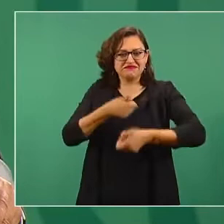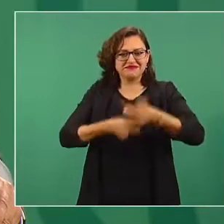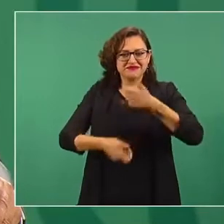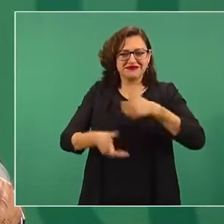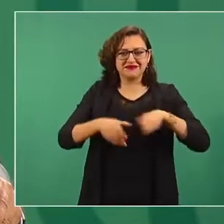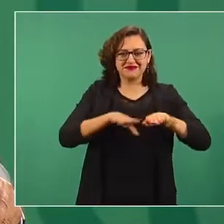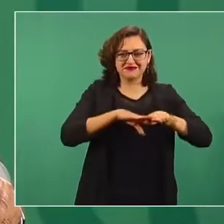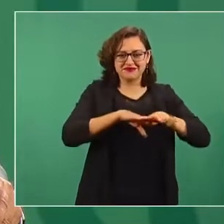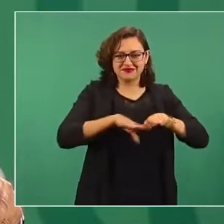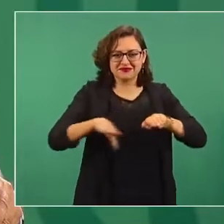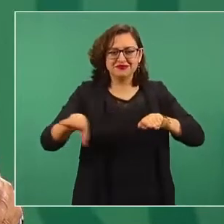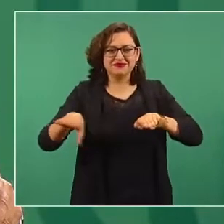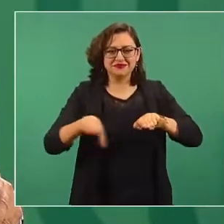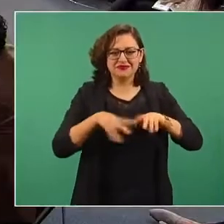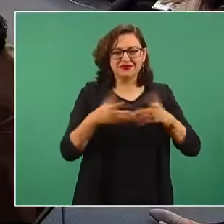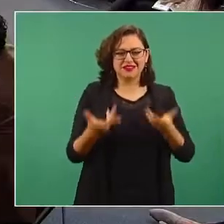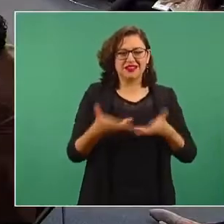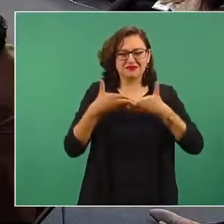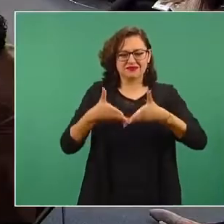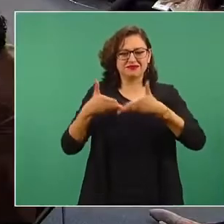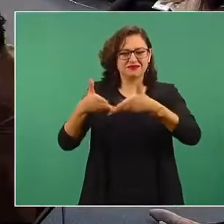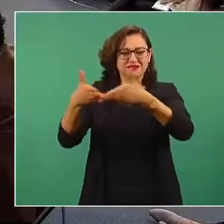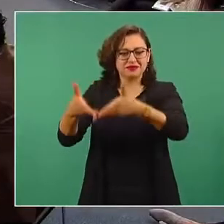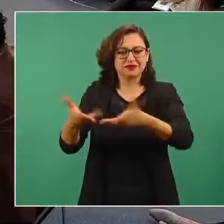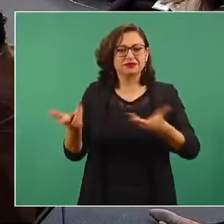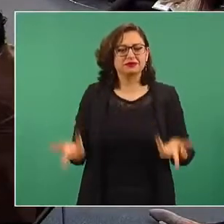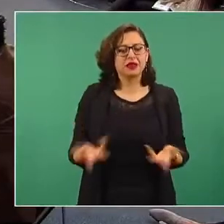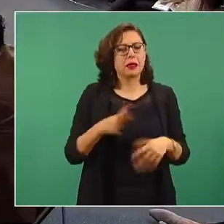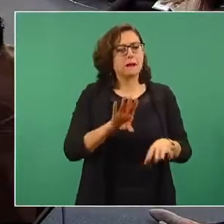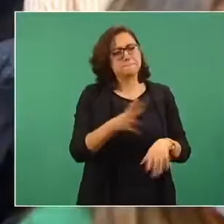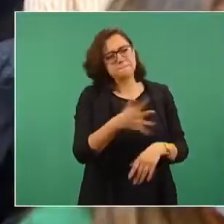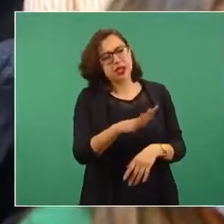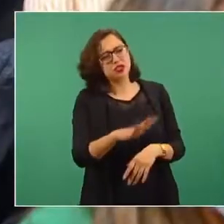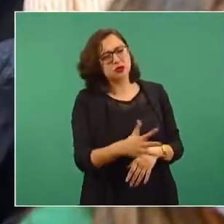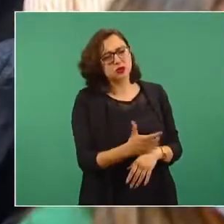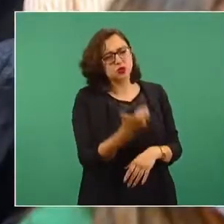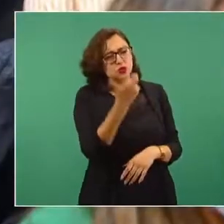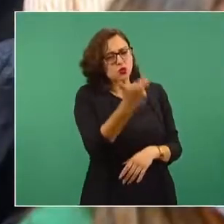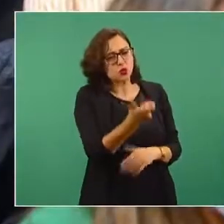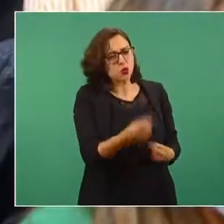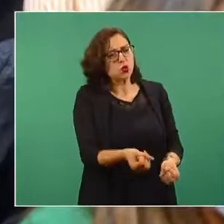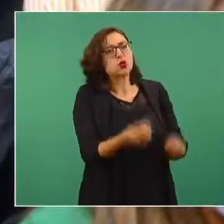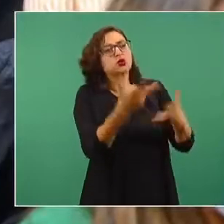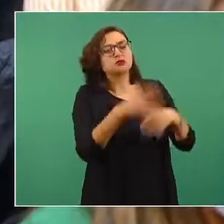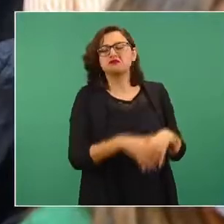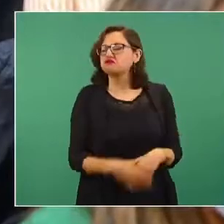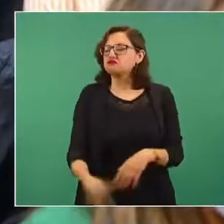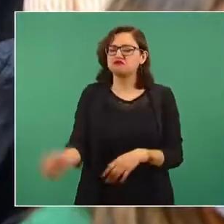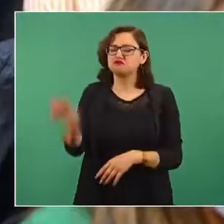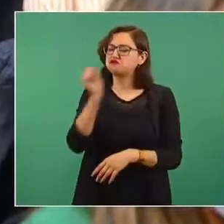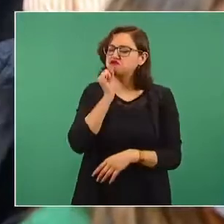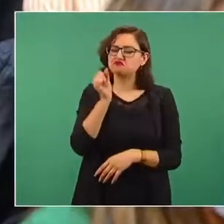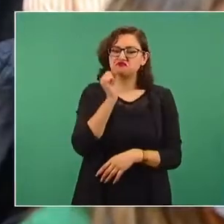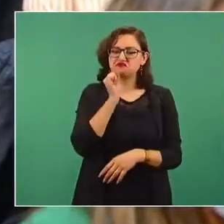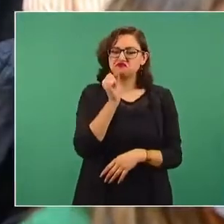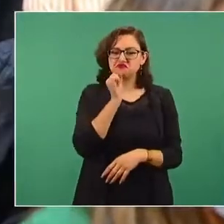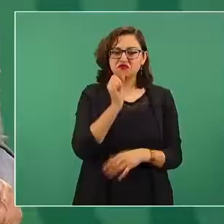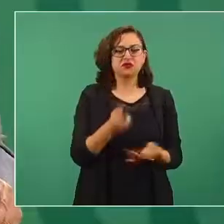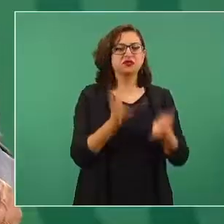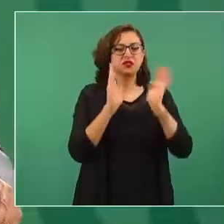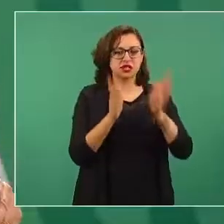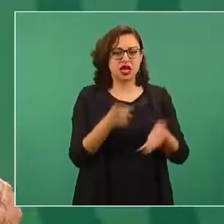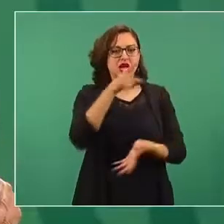para comenzar. ¿El precio estimado, presidente, por viaje, una persona? No sabemos todavía. ¿Todavía no existe? No, se nombró ya el